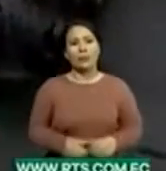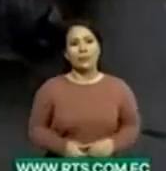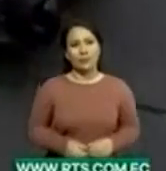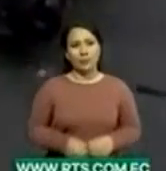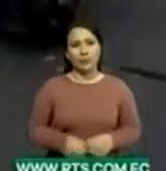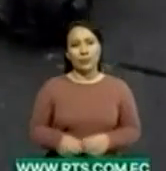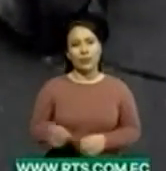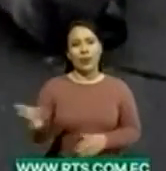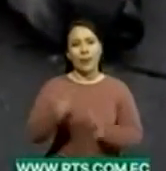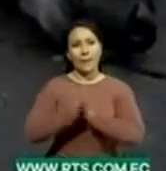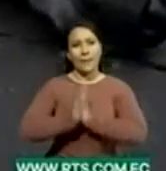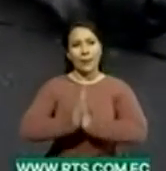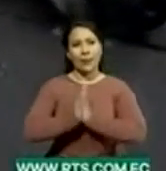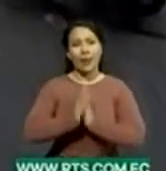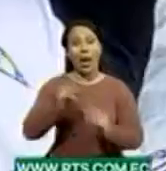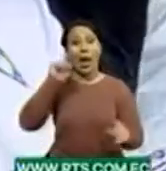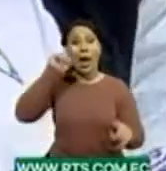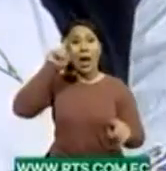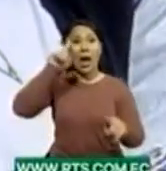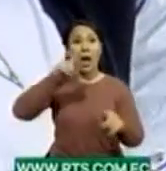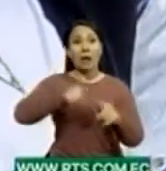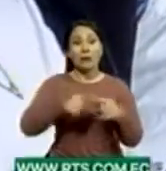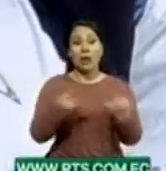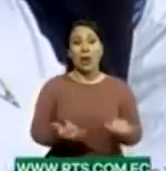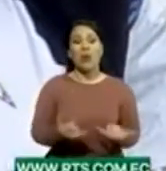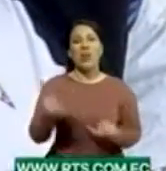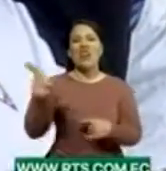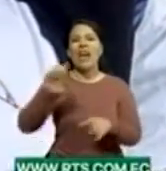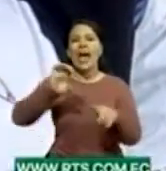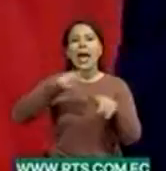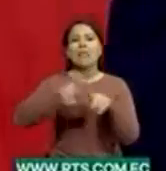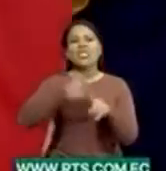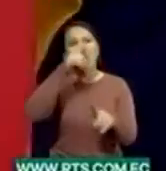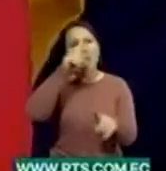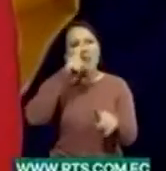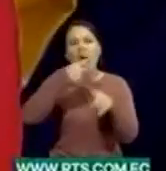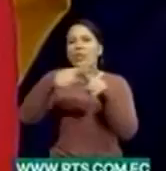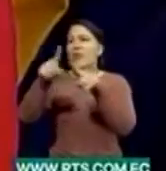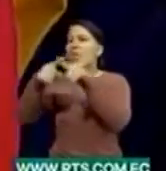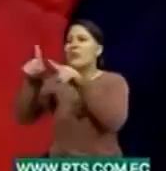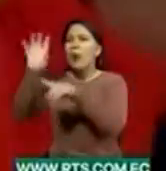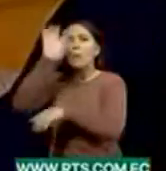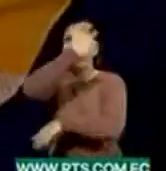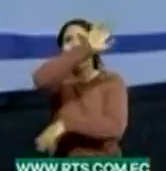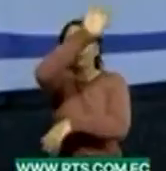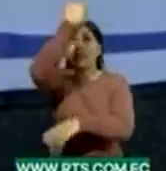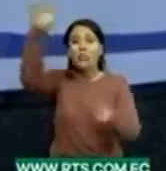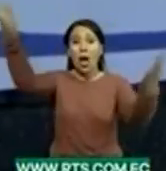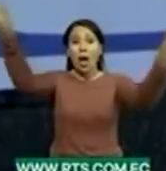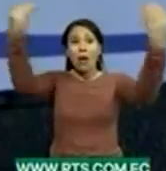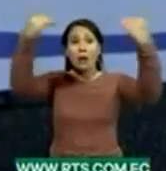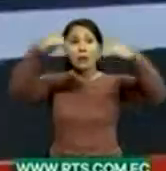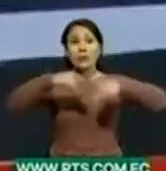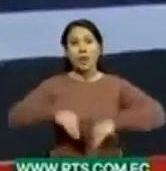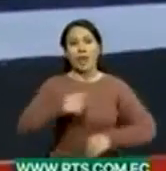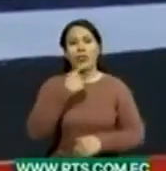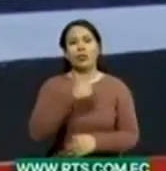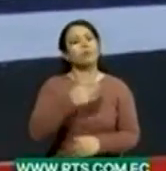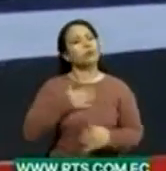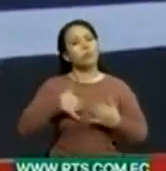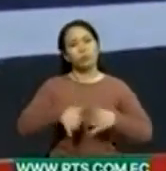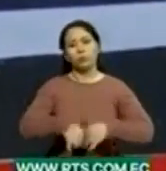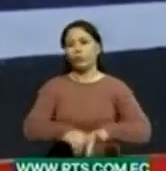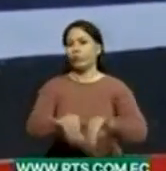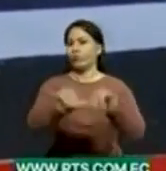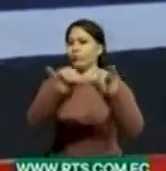durante su pedido. Hasta ahora han llegado ex empleados de diferentes provincias del país y aseguran que se unirán más